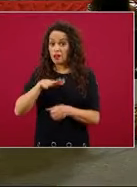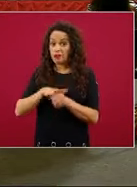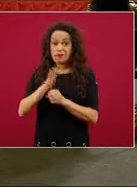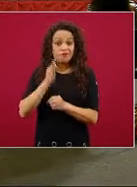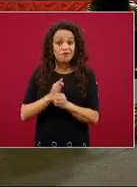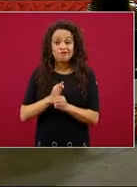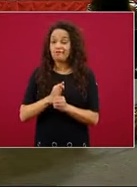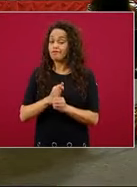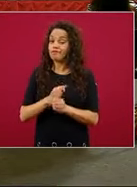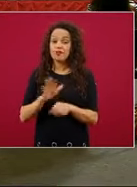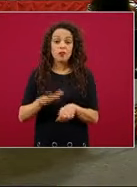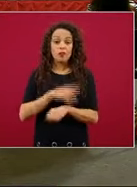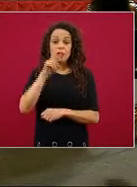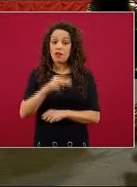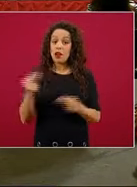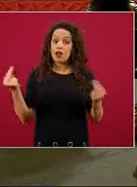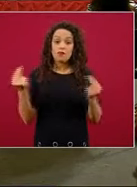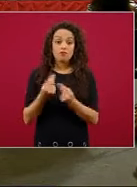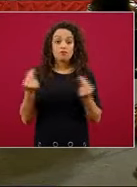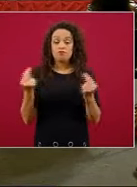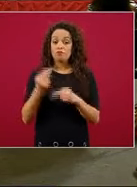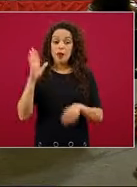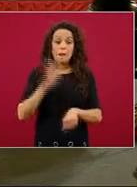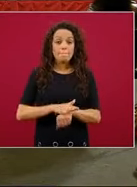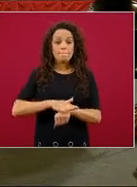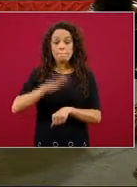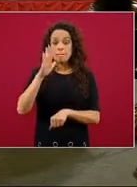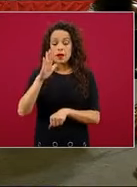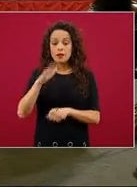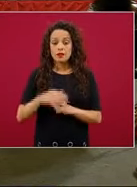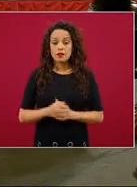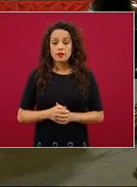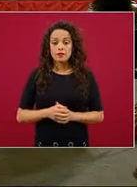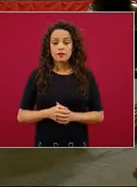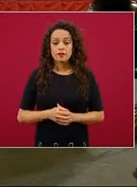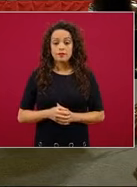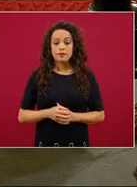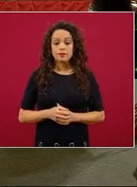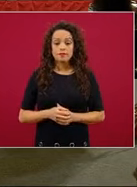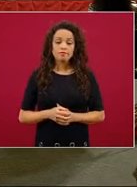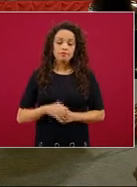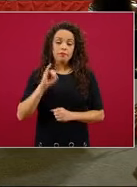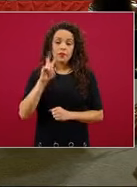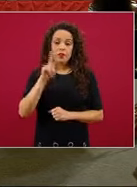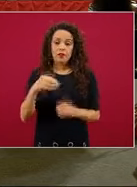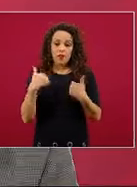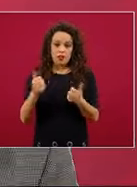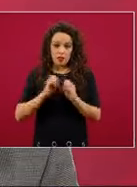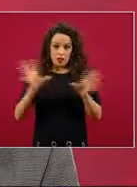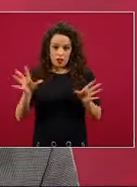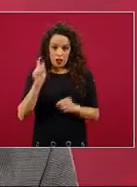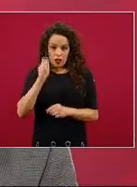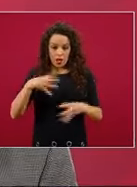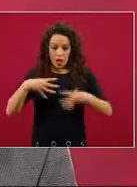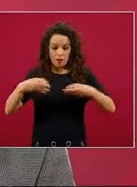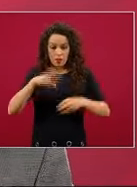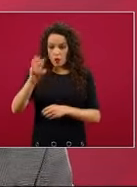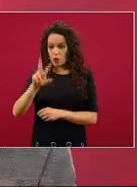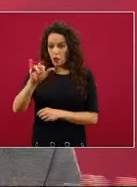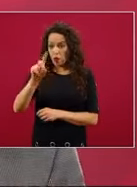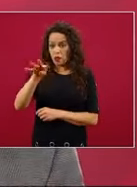necesidad, definitivamente son insuficientes respecto a la necesidad. Está claro que además la epidemia de COVID-19 es un